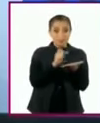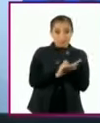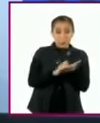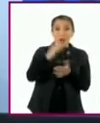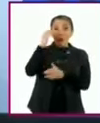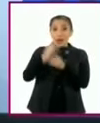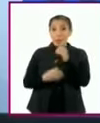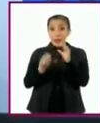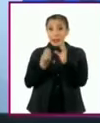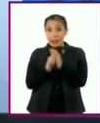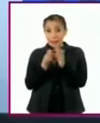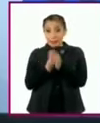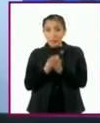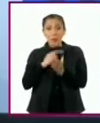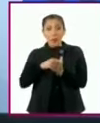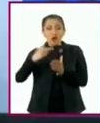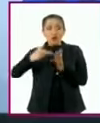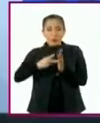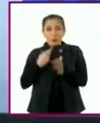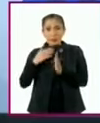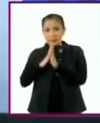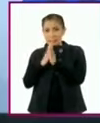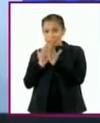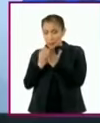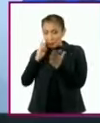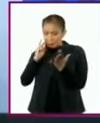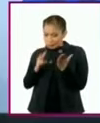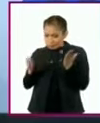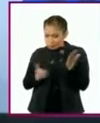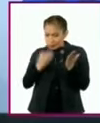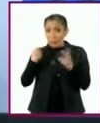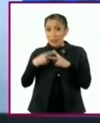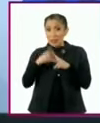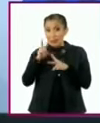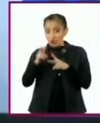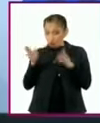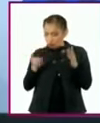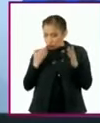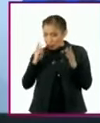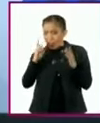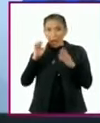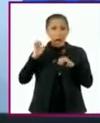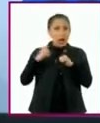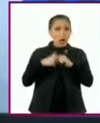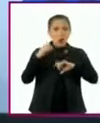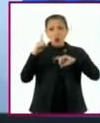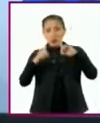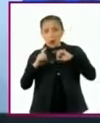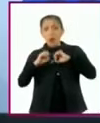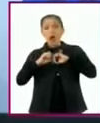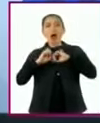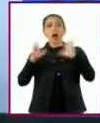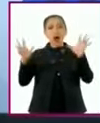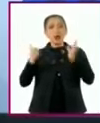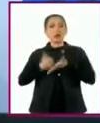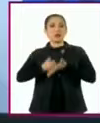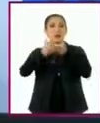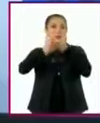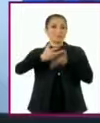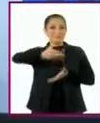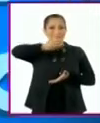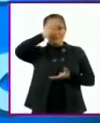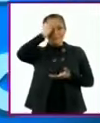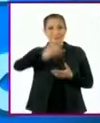de la lección pueden revisar su libro de texto Matemáticas 2 para aclarar sus dudas y así ayudarse en su